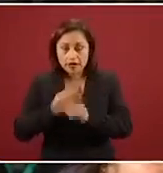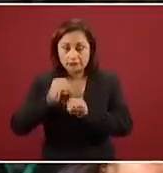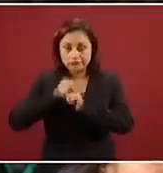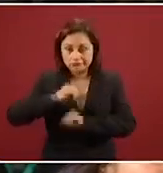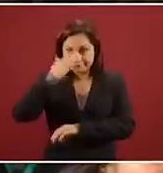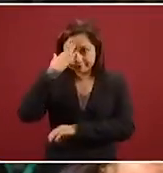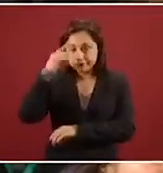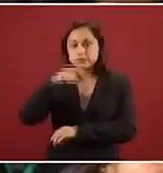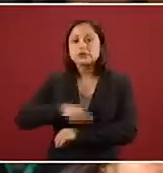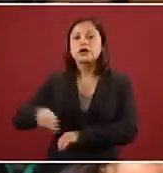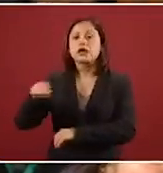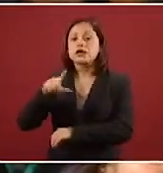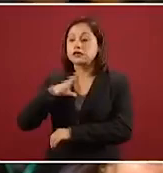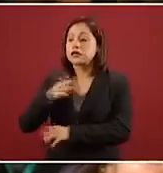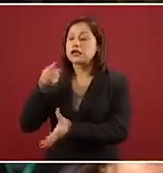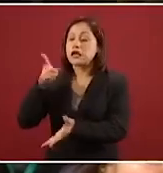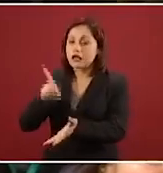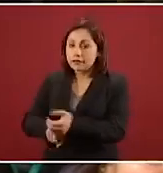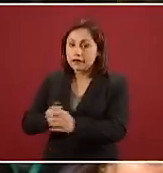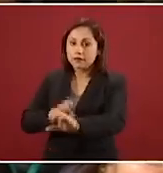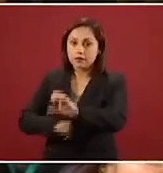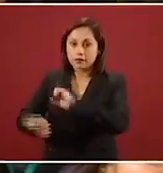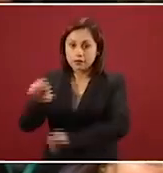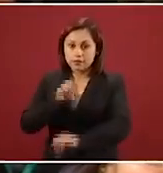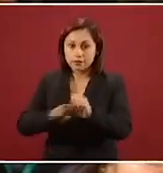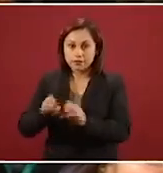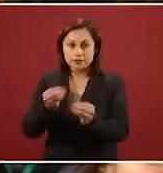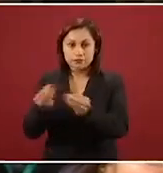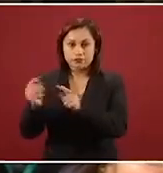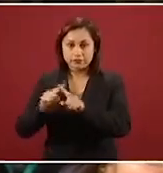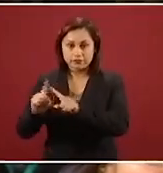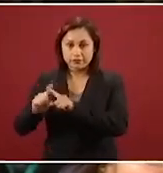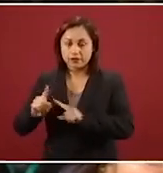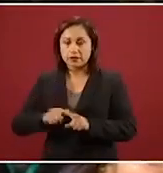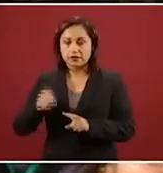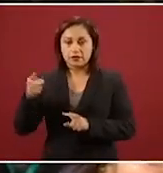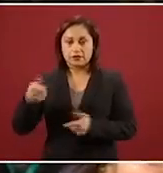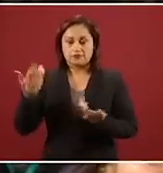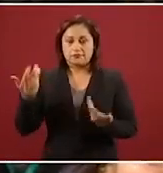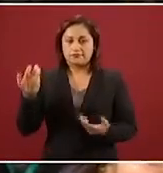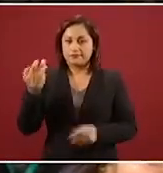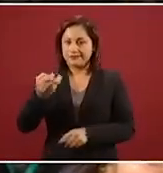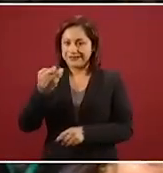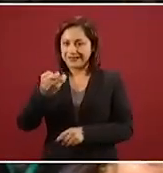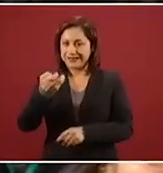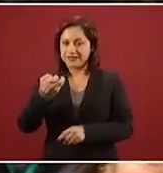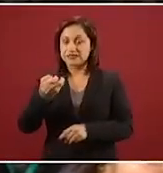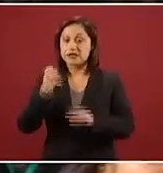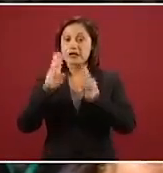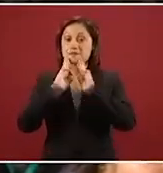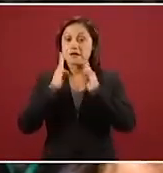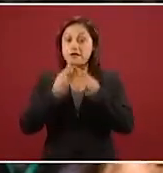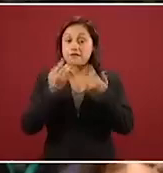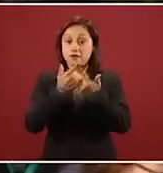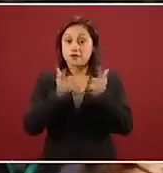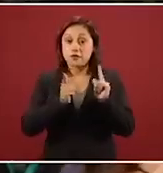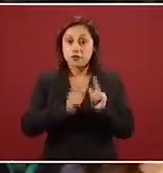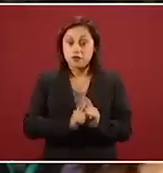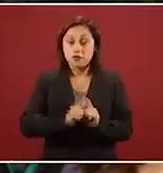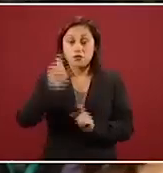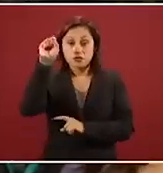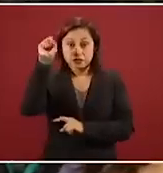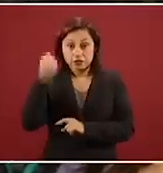de impuestos en algunas de estas empresas del Mayo Zambada, el verdadero líder del cártel de Sinaloa, y también le están haciendo